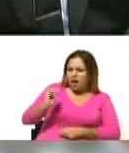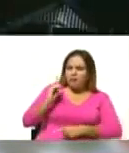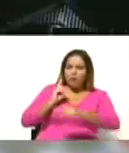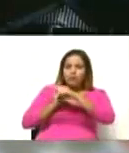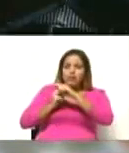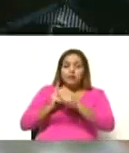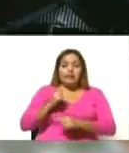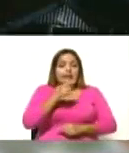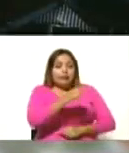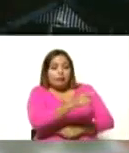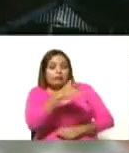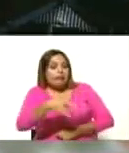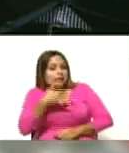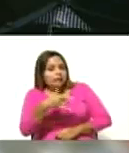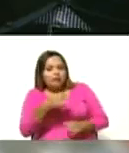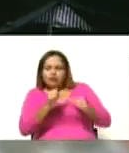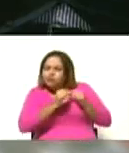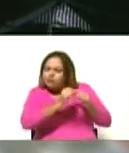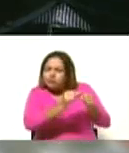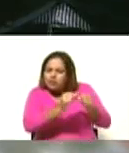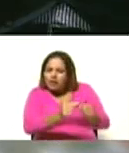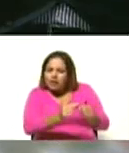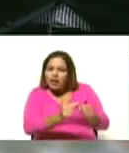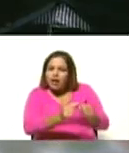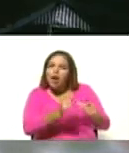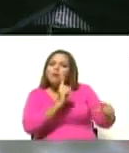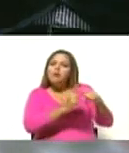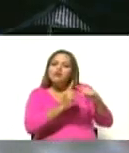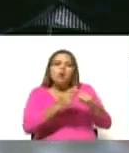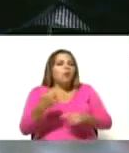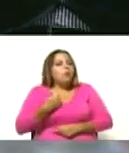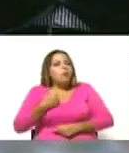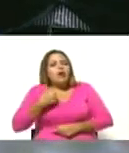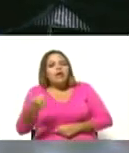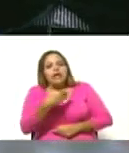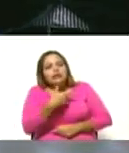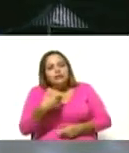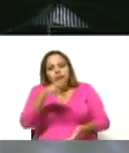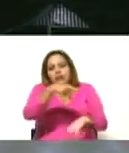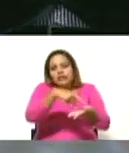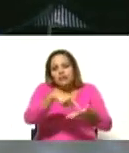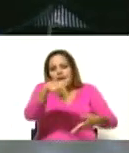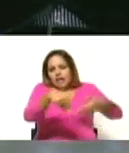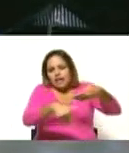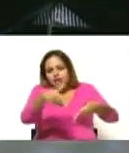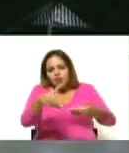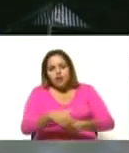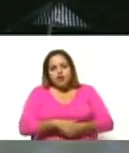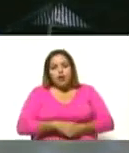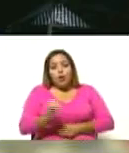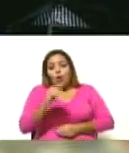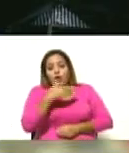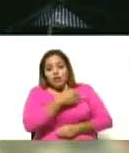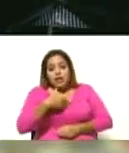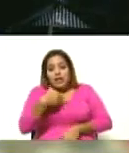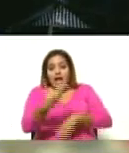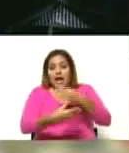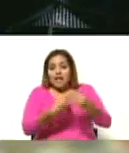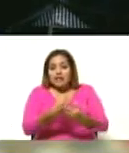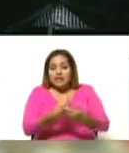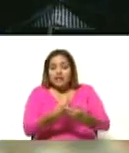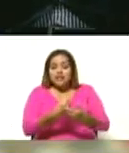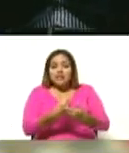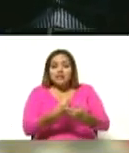un sentimiento que existe, es favorable para cualquiera de los aspirantes, cualquiera de los que pretendan ocupar la silla de